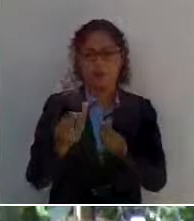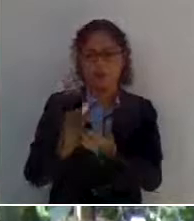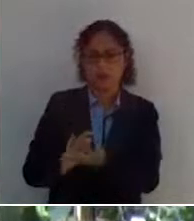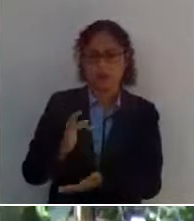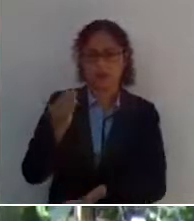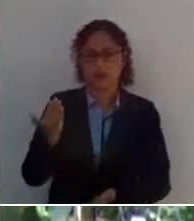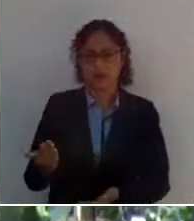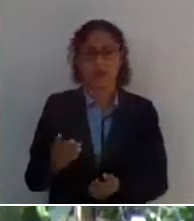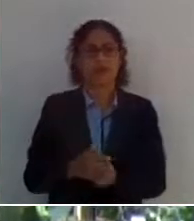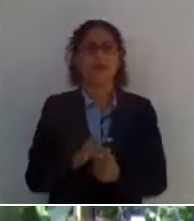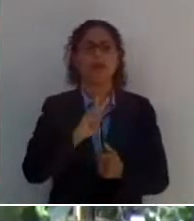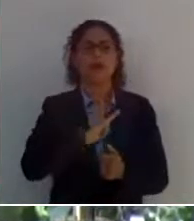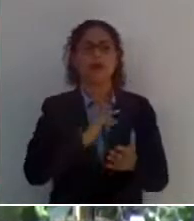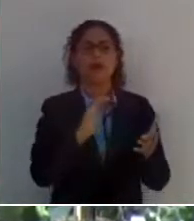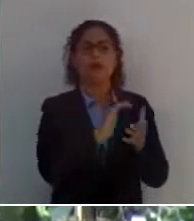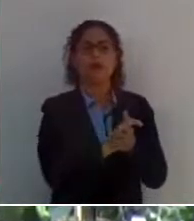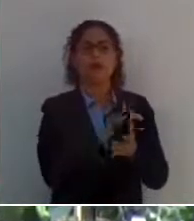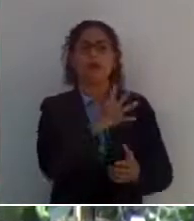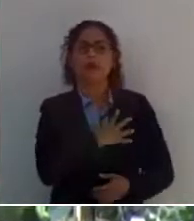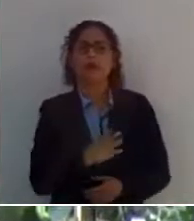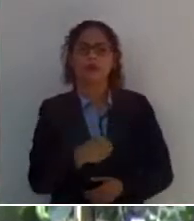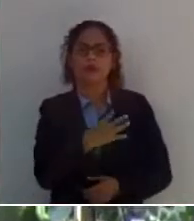gracias a mi esposa y a mis hijos.